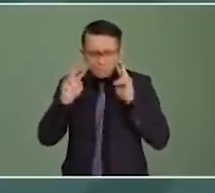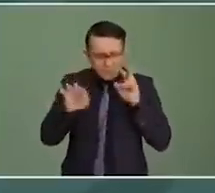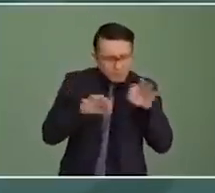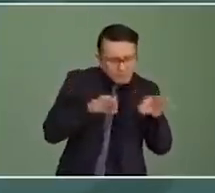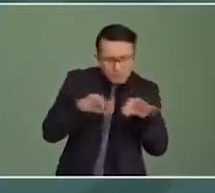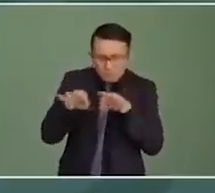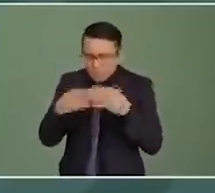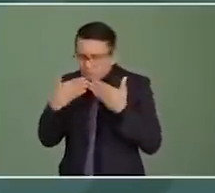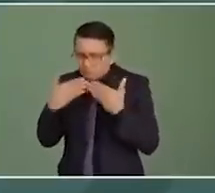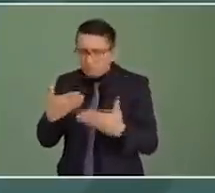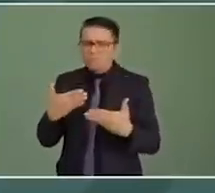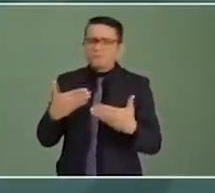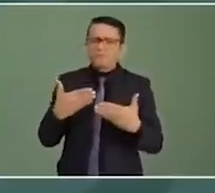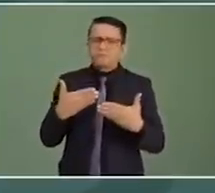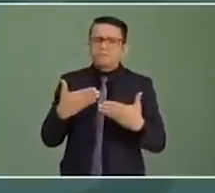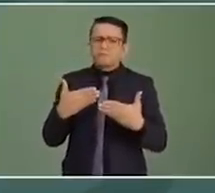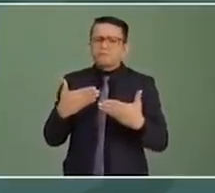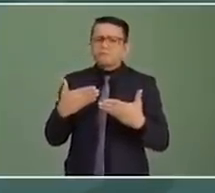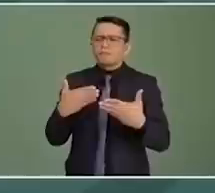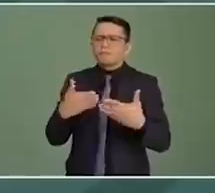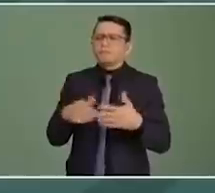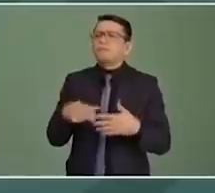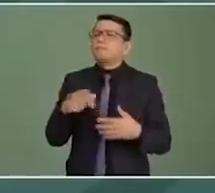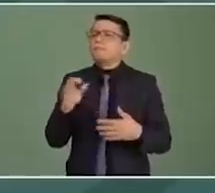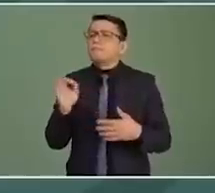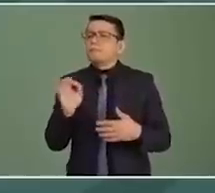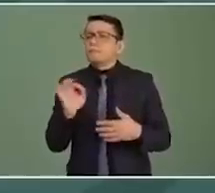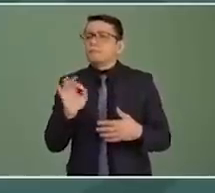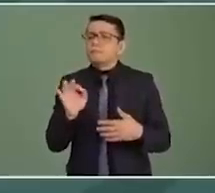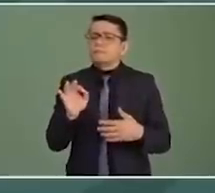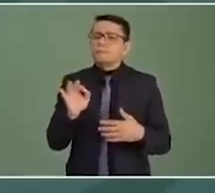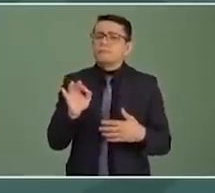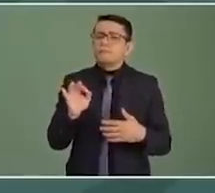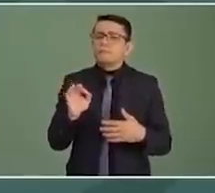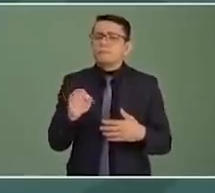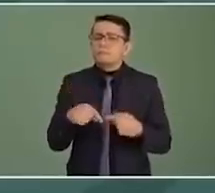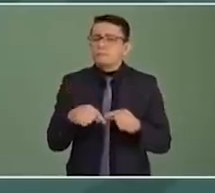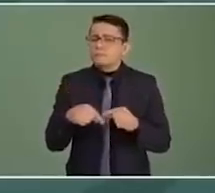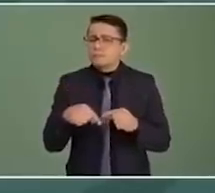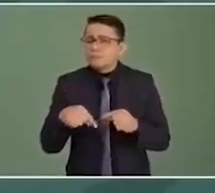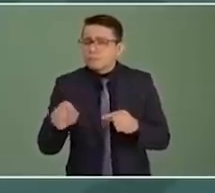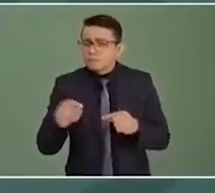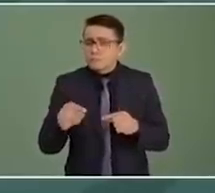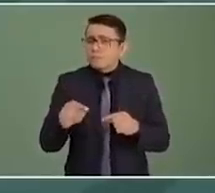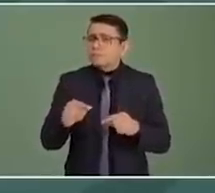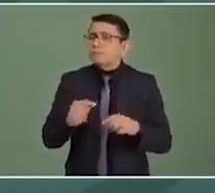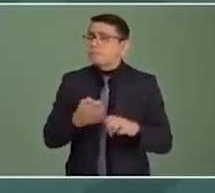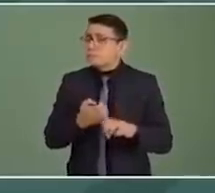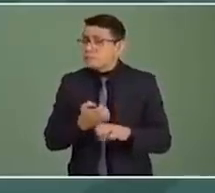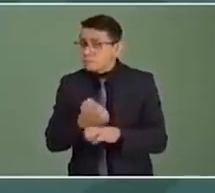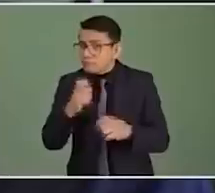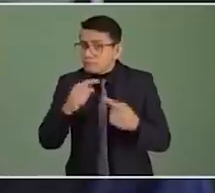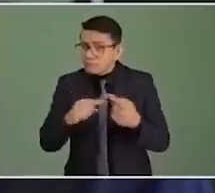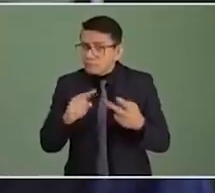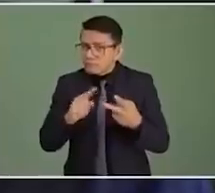ese propósito tanto en lo estatal como